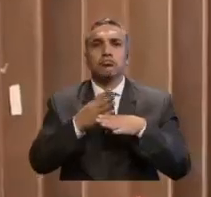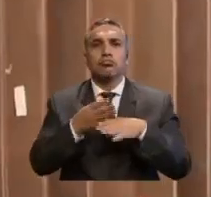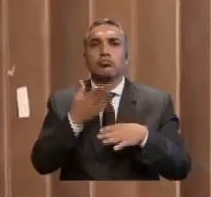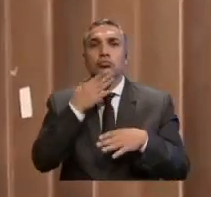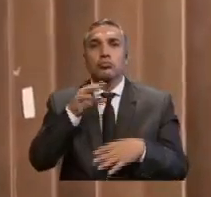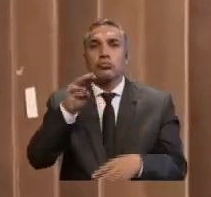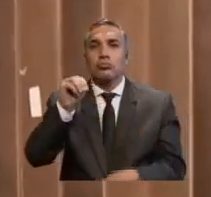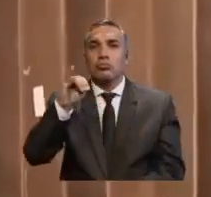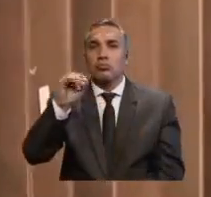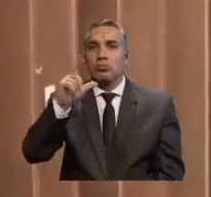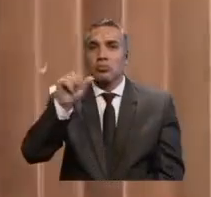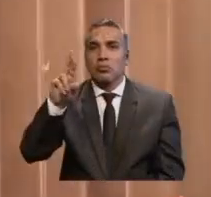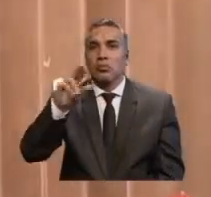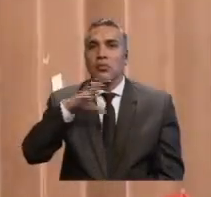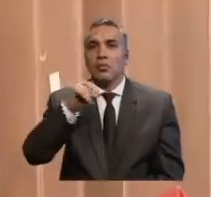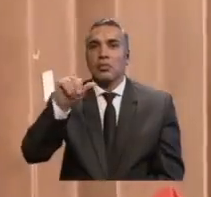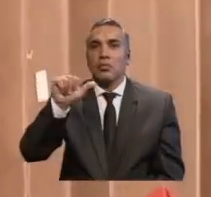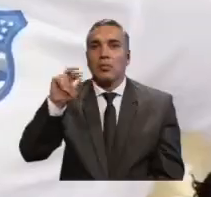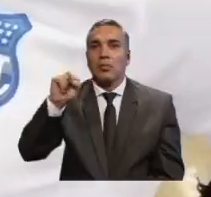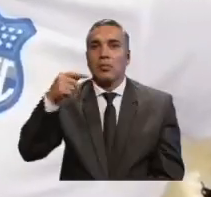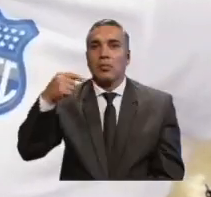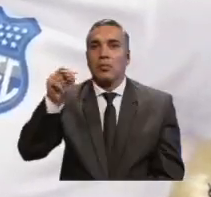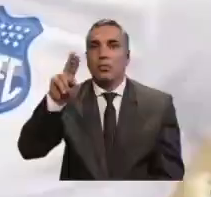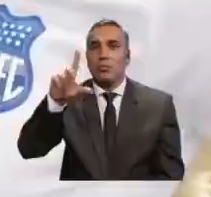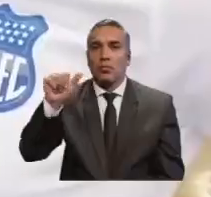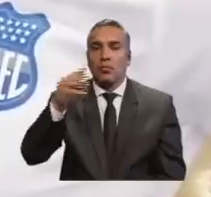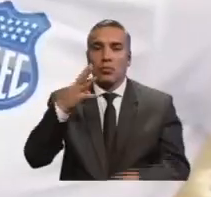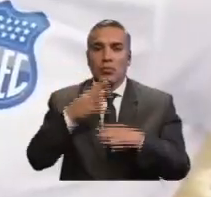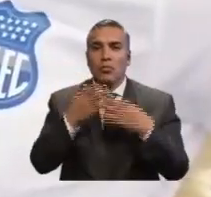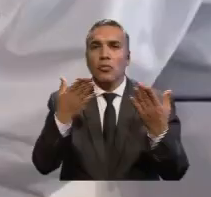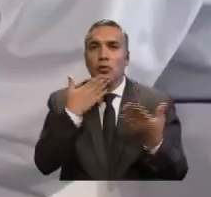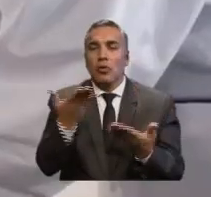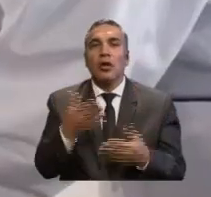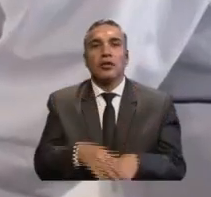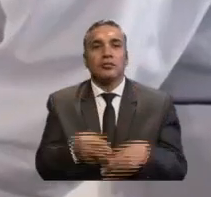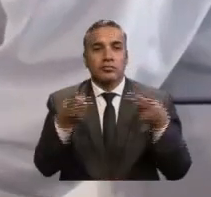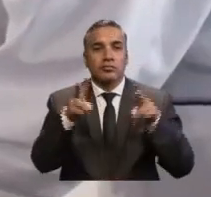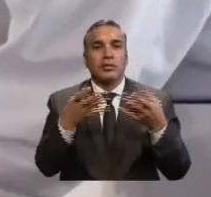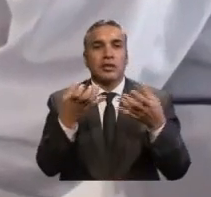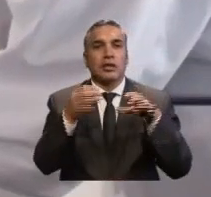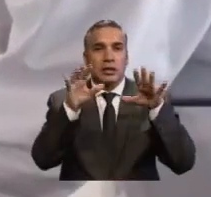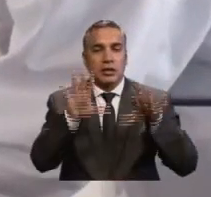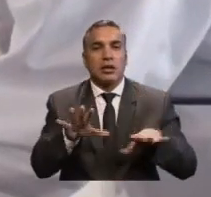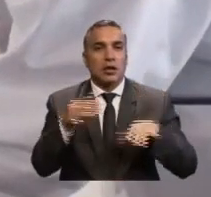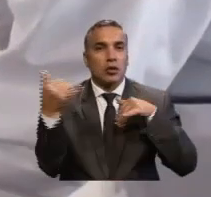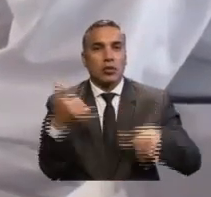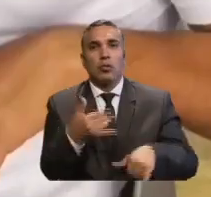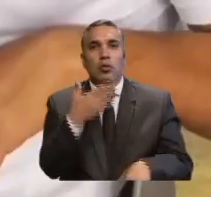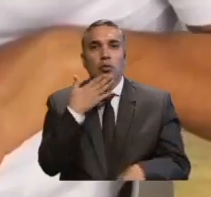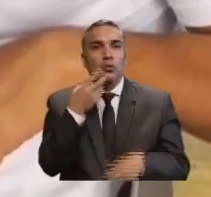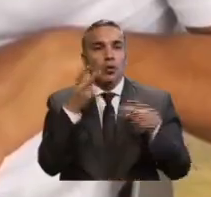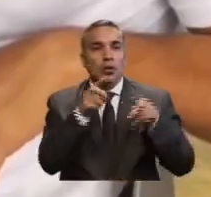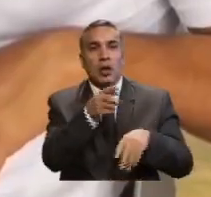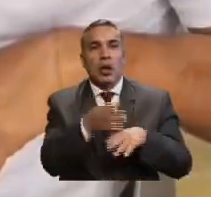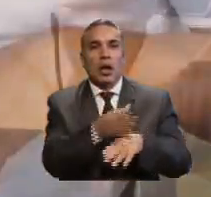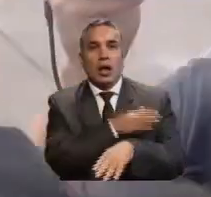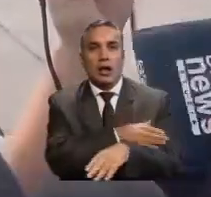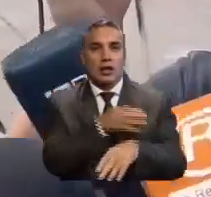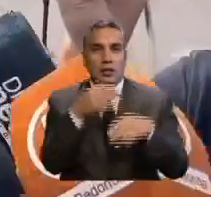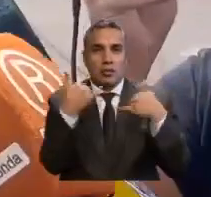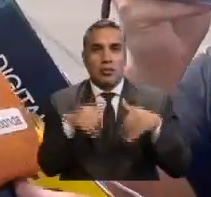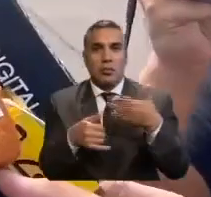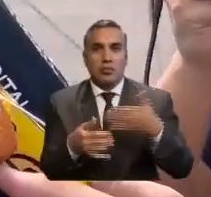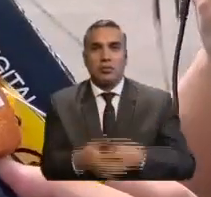de Miller Bolaños y Brian el Cuco Angulo, asegurando que también quiere dejar huella en el club como lo hicieron ellos en algún